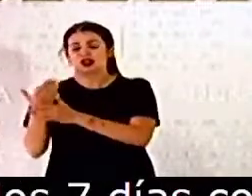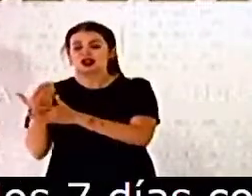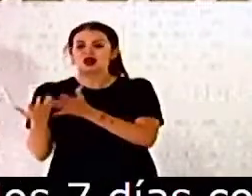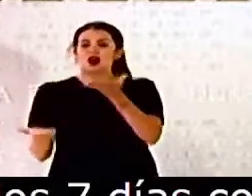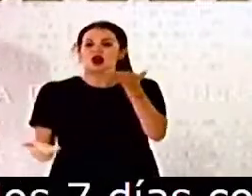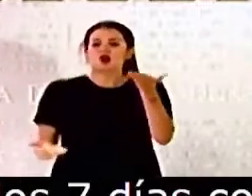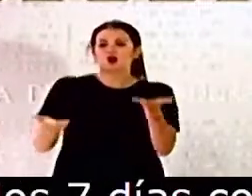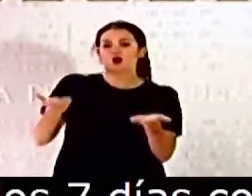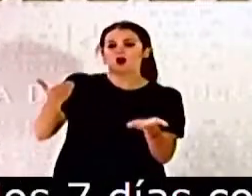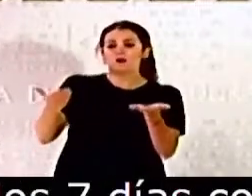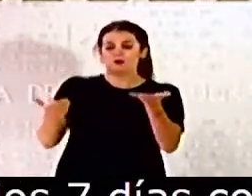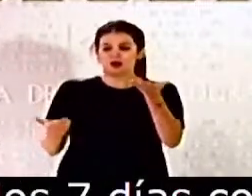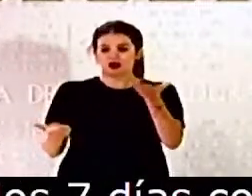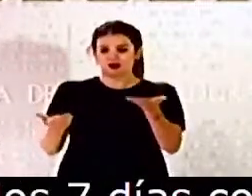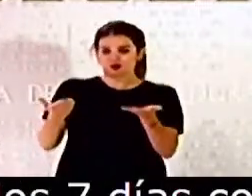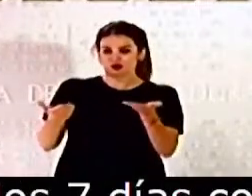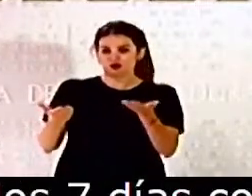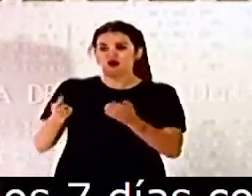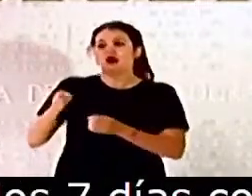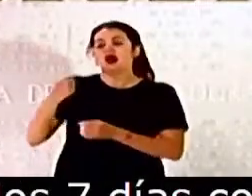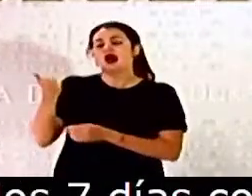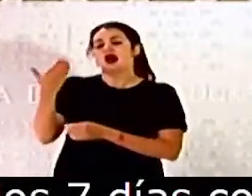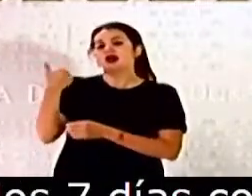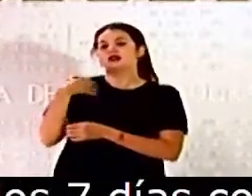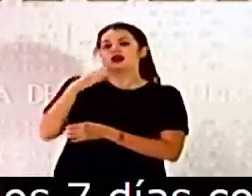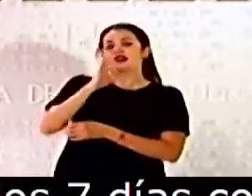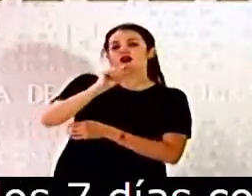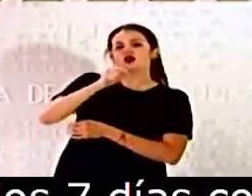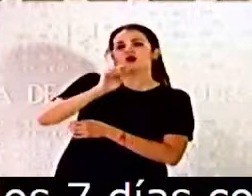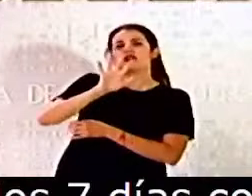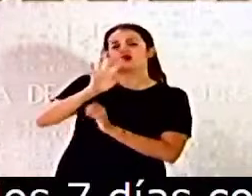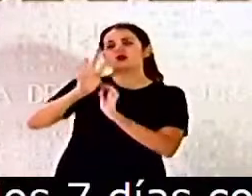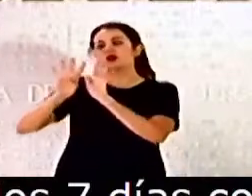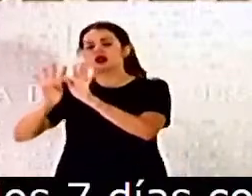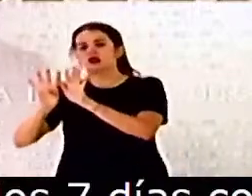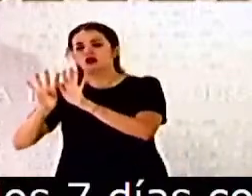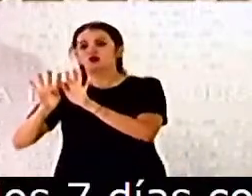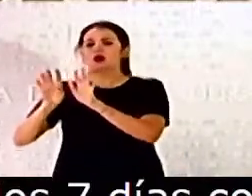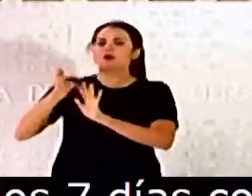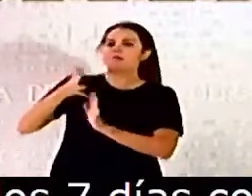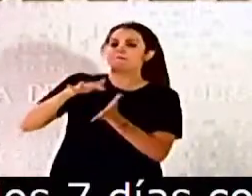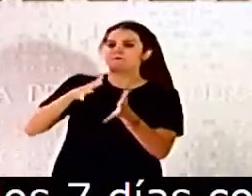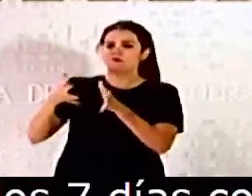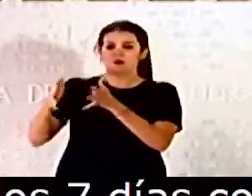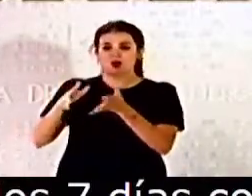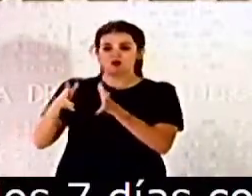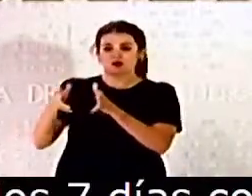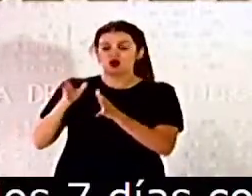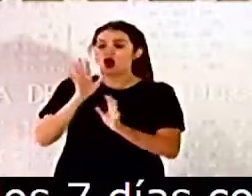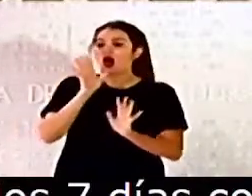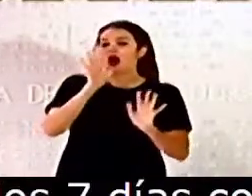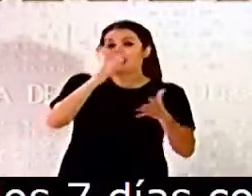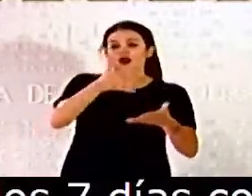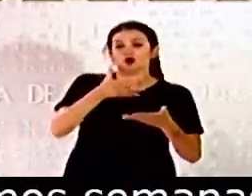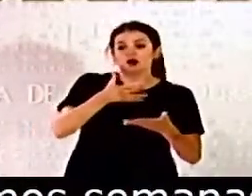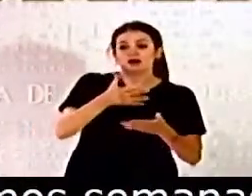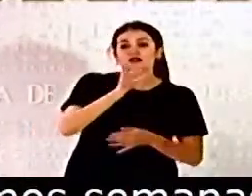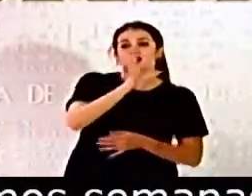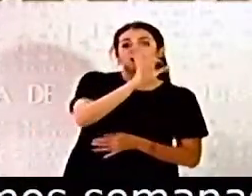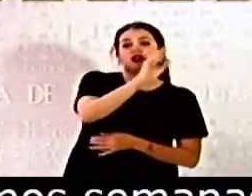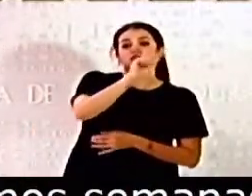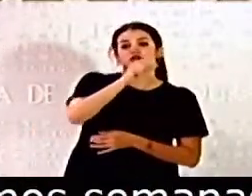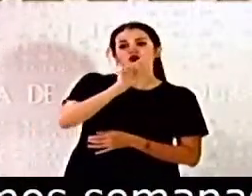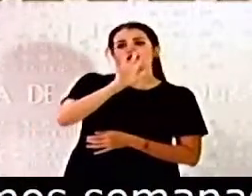sin bajar de los 0,58, 0,59, nos la pone en el día de hoy en